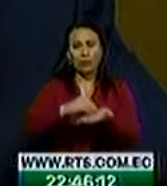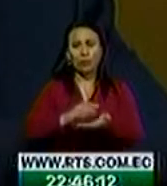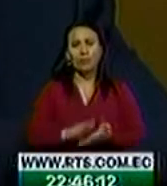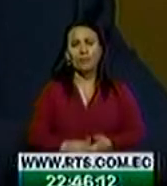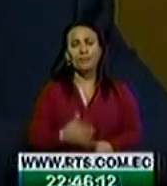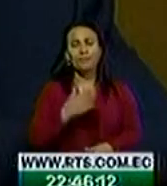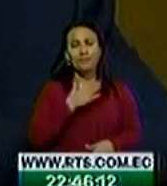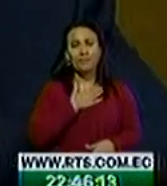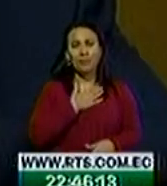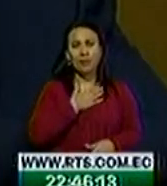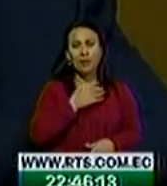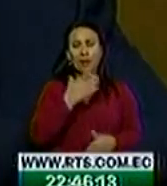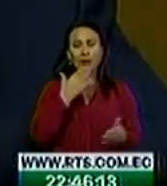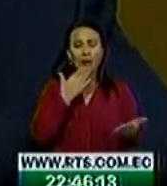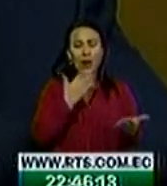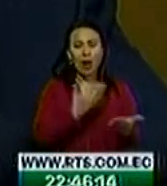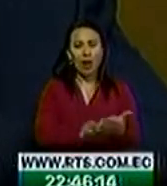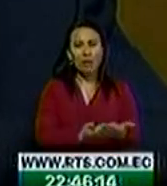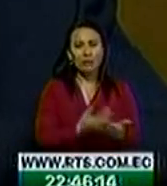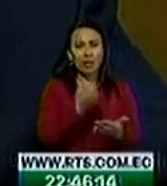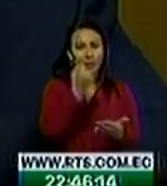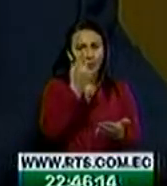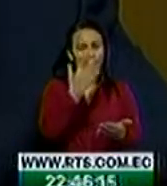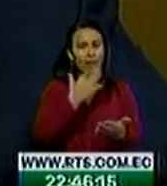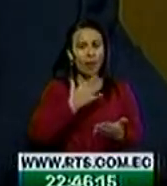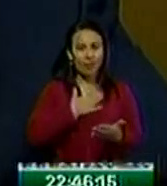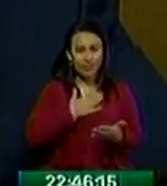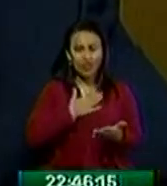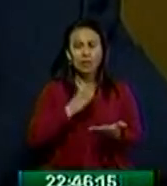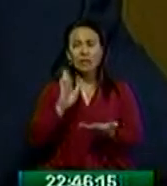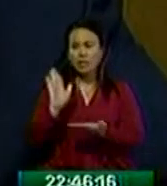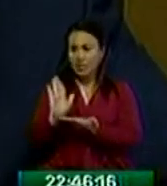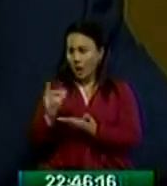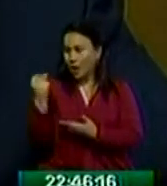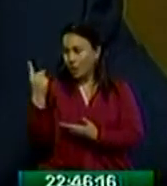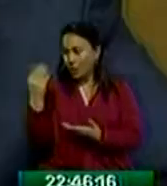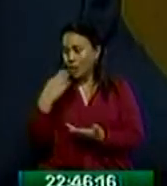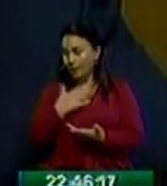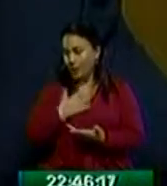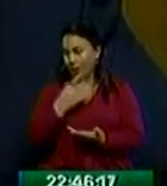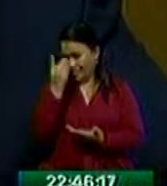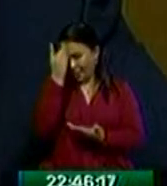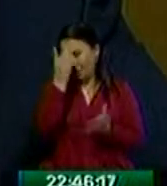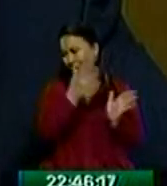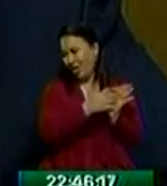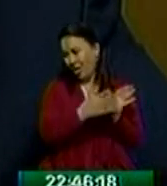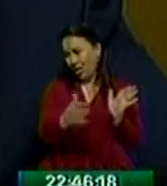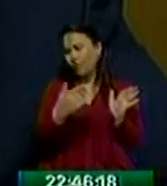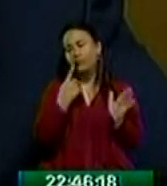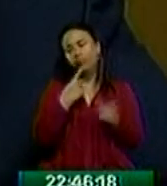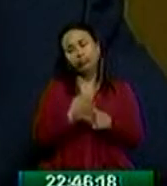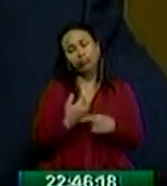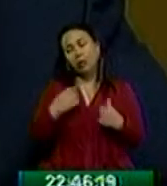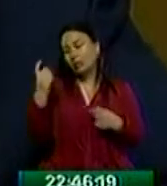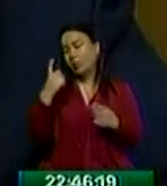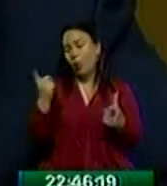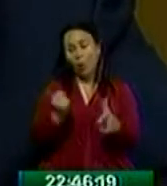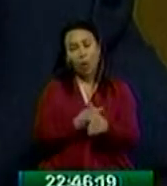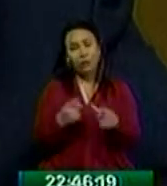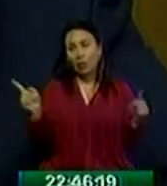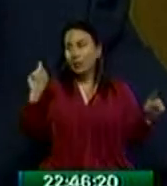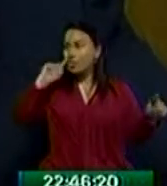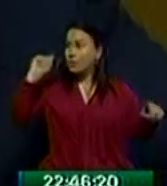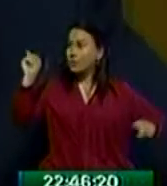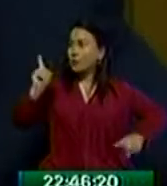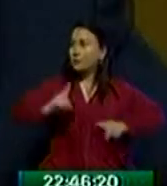mi personal agradecimiento a la comprensión del IES y a la apertura que he tenido para que podamos firmar